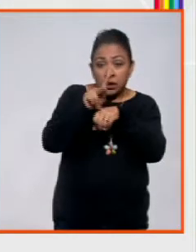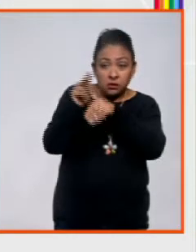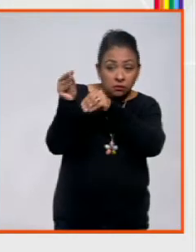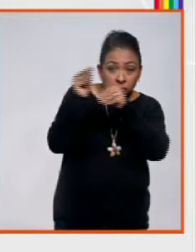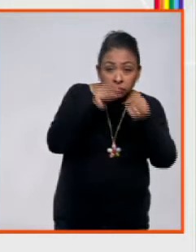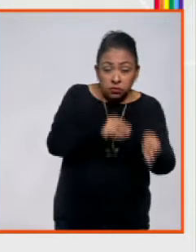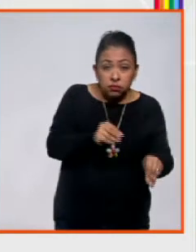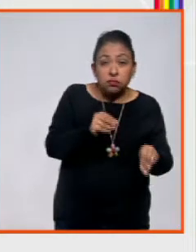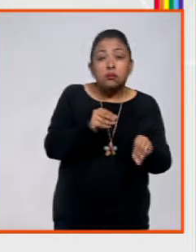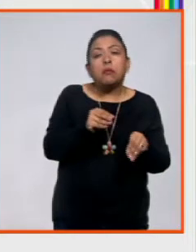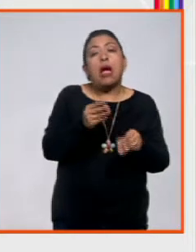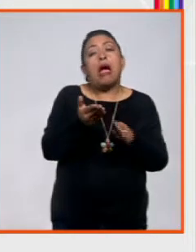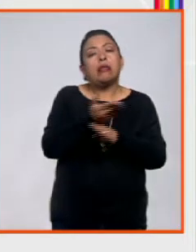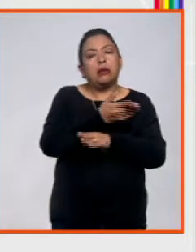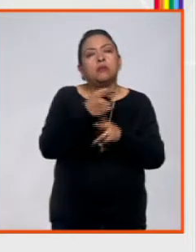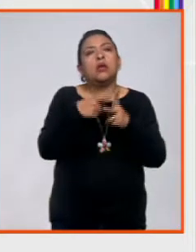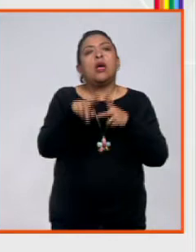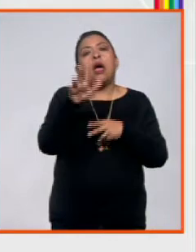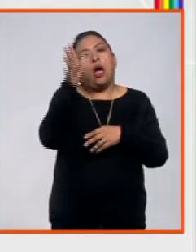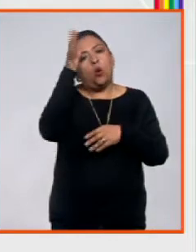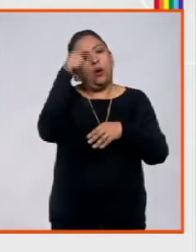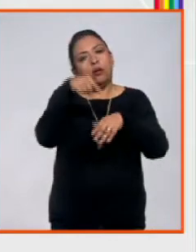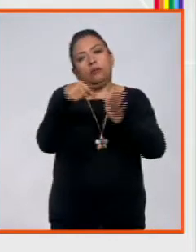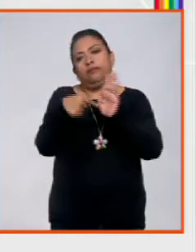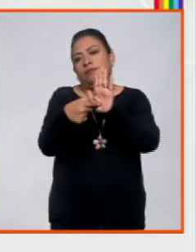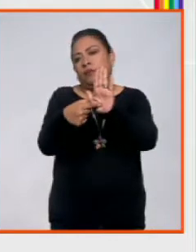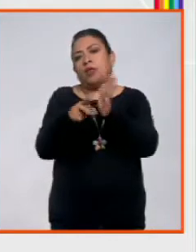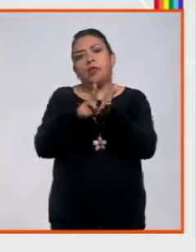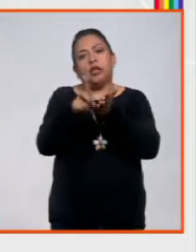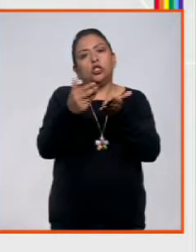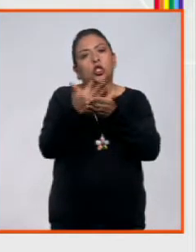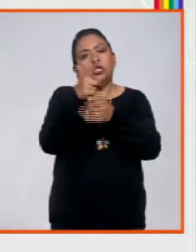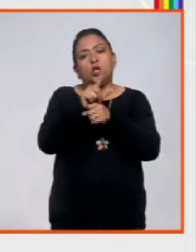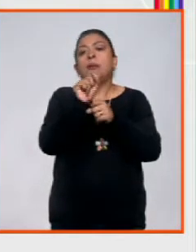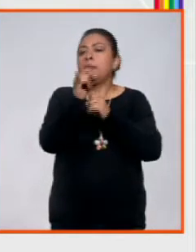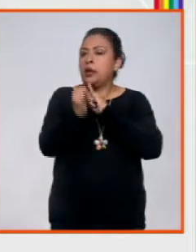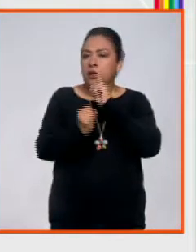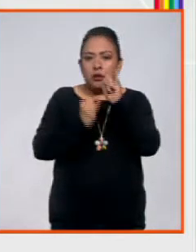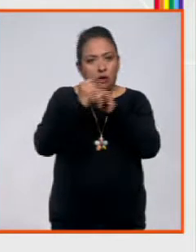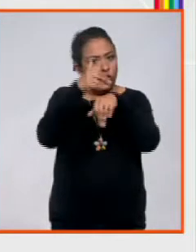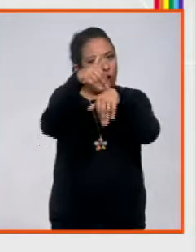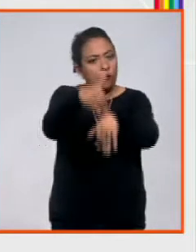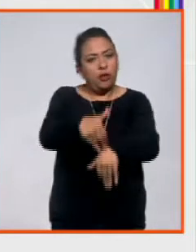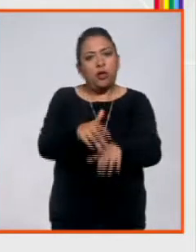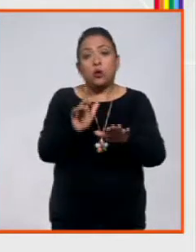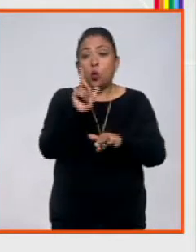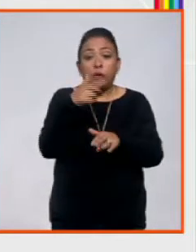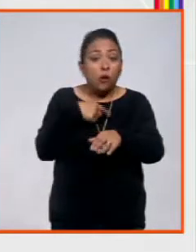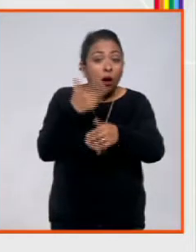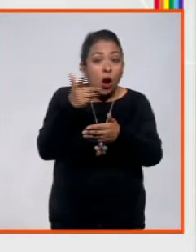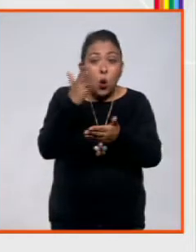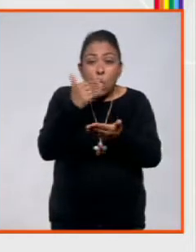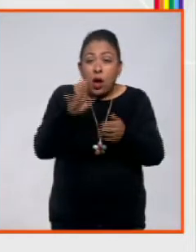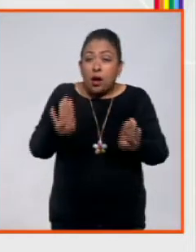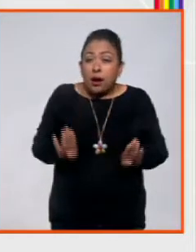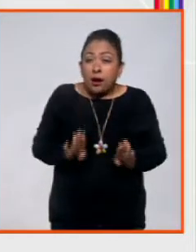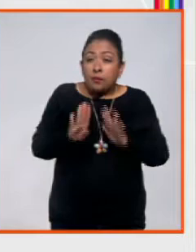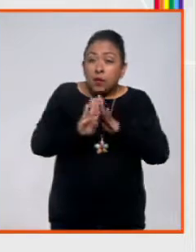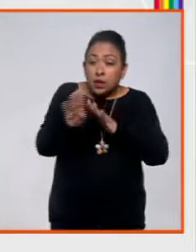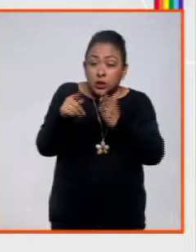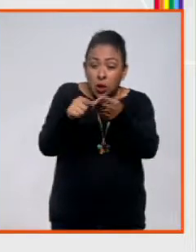en en principios son de acuerdo al derecho nacional y al derecho internacional al no acreditar las características migratorias